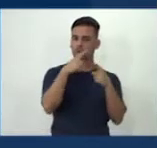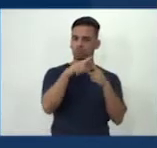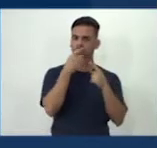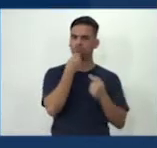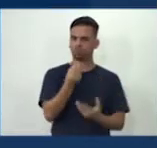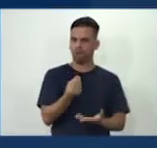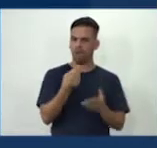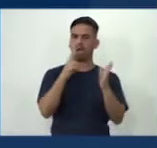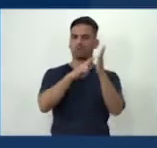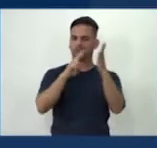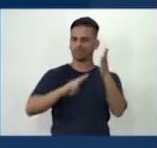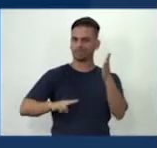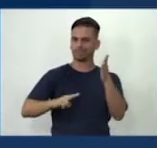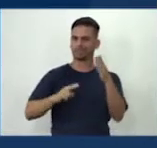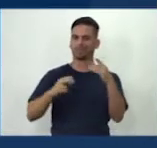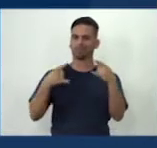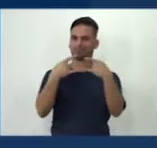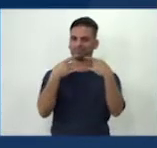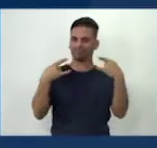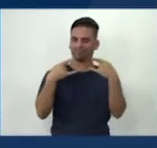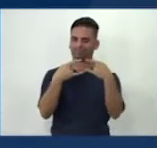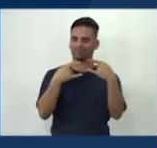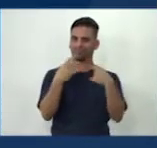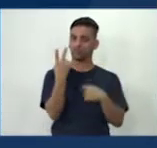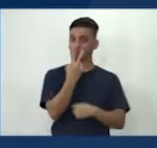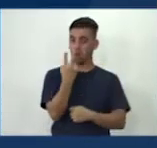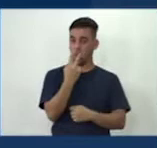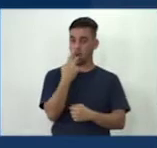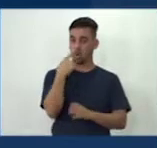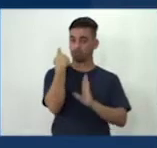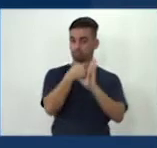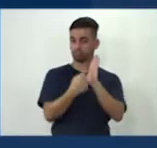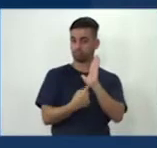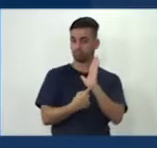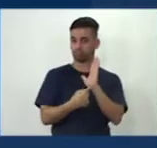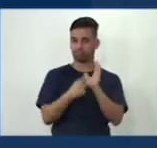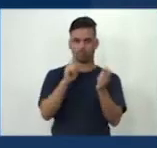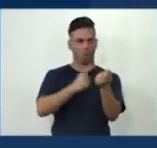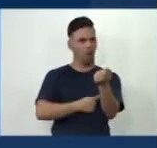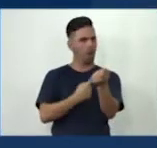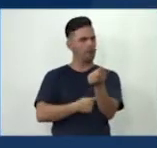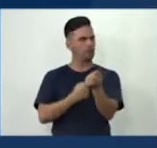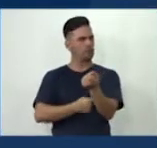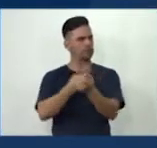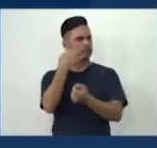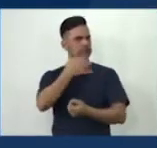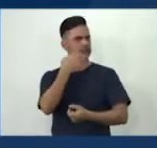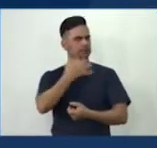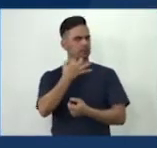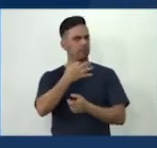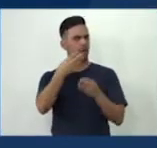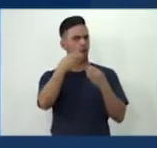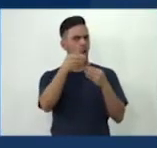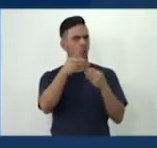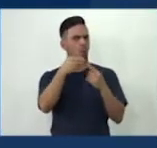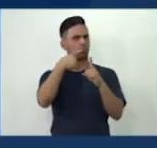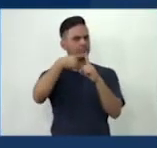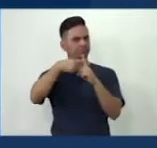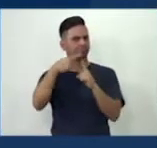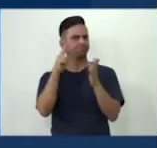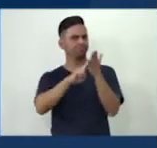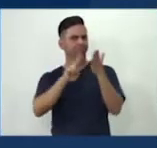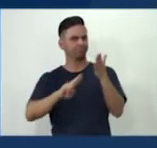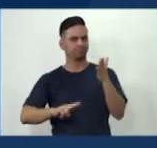tener electricidad y magnetización de dos tipos. No es habitual encontrar cuerpos electrizados